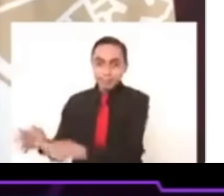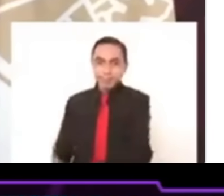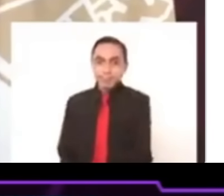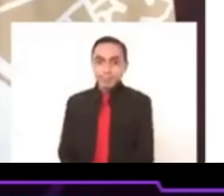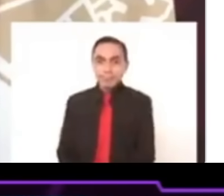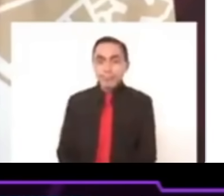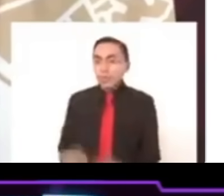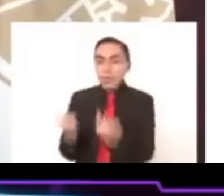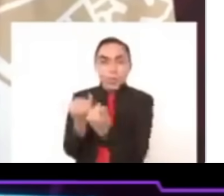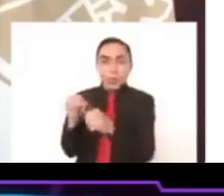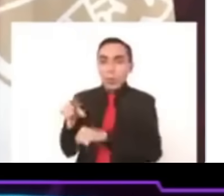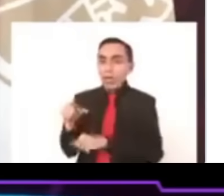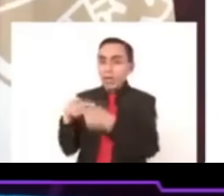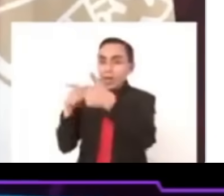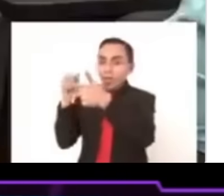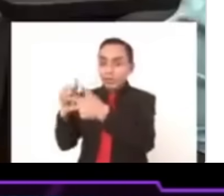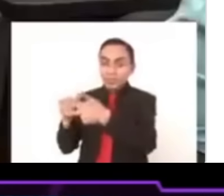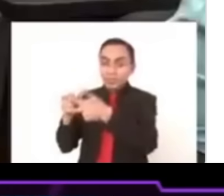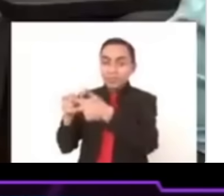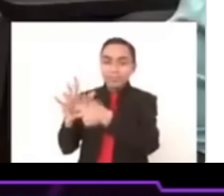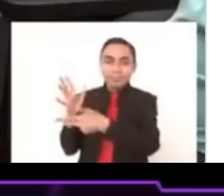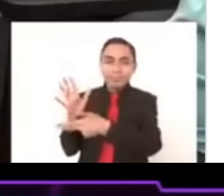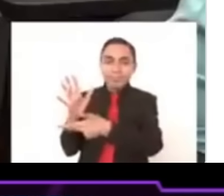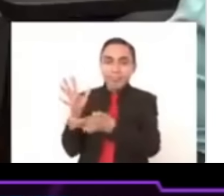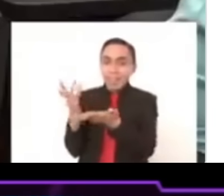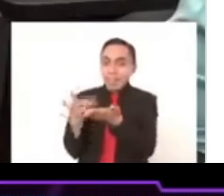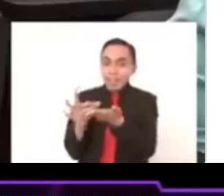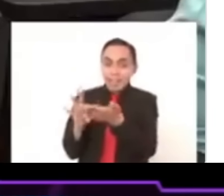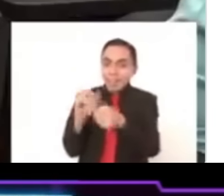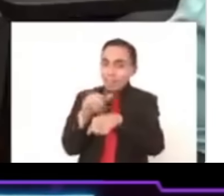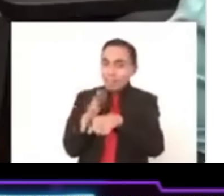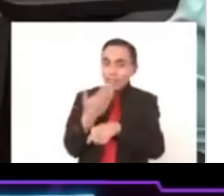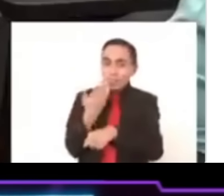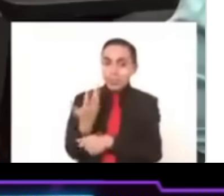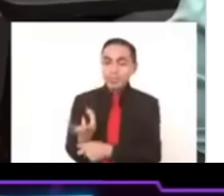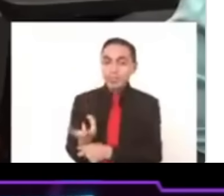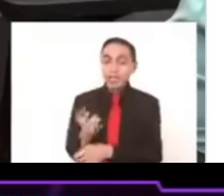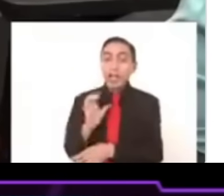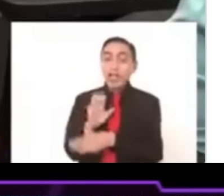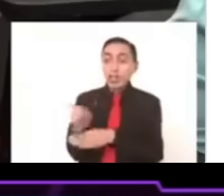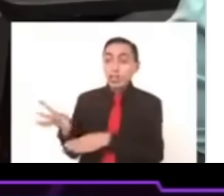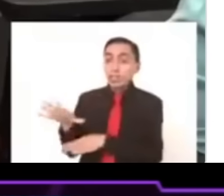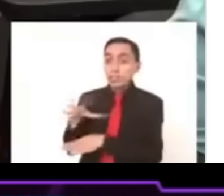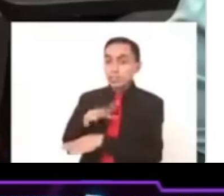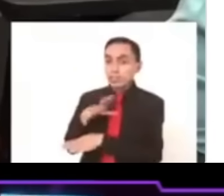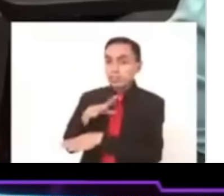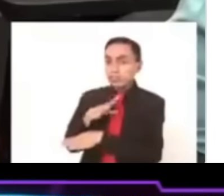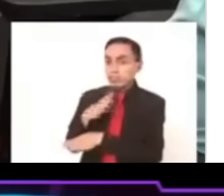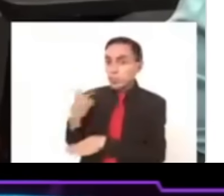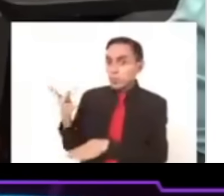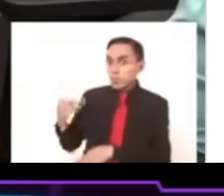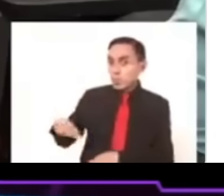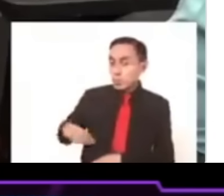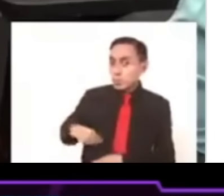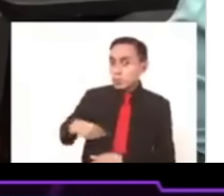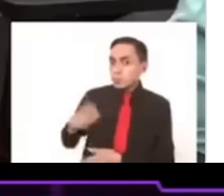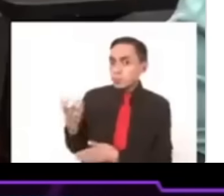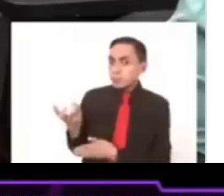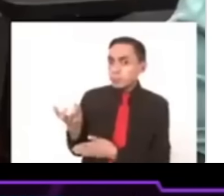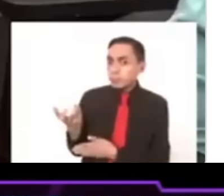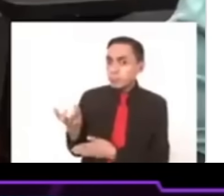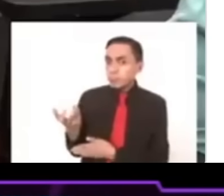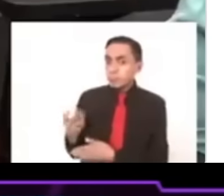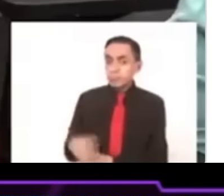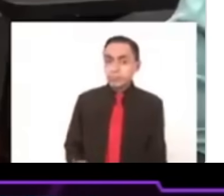no traían placas. ¿Está infringiendo más ella en este caso que lo que pudieran ustedes haber hecho?